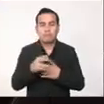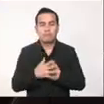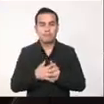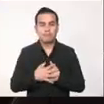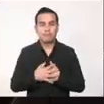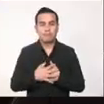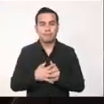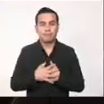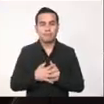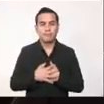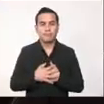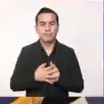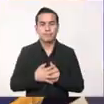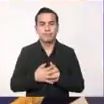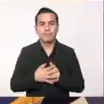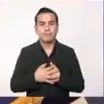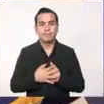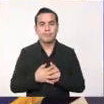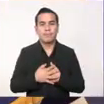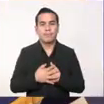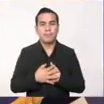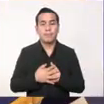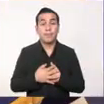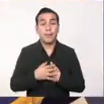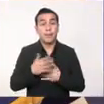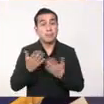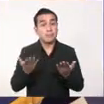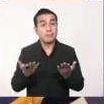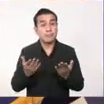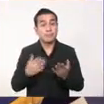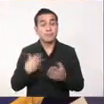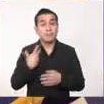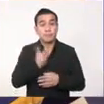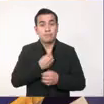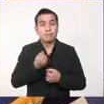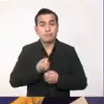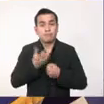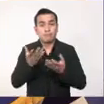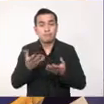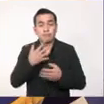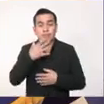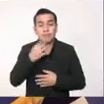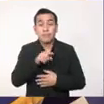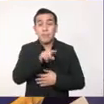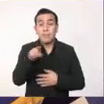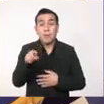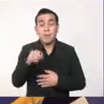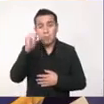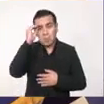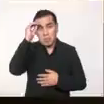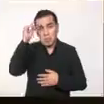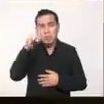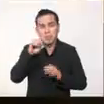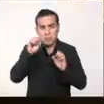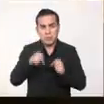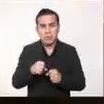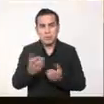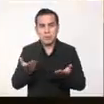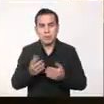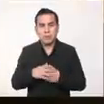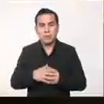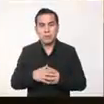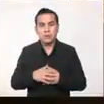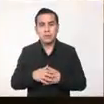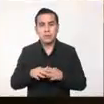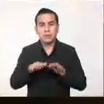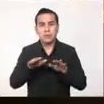infracción. Exactamente. Bien, esa era nuestra exposición. Quien quiera tomar la palabra, por favor. Bueno, muchas